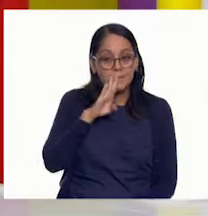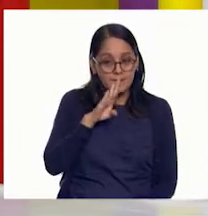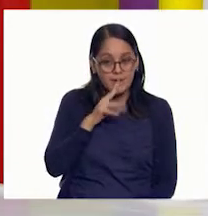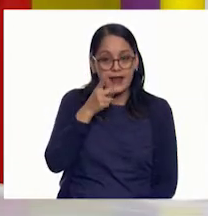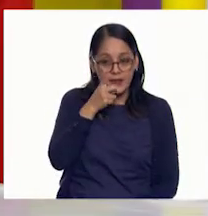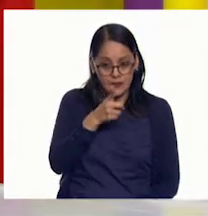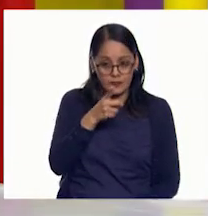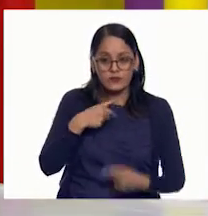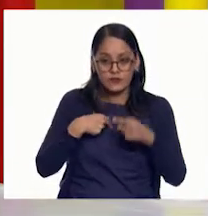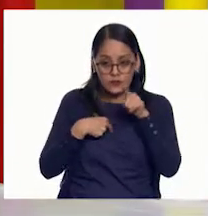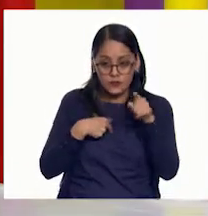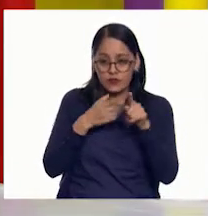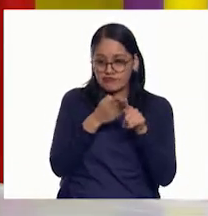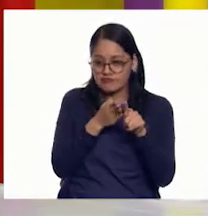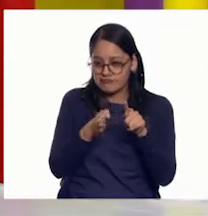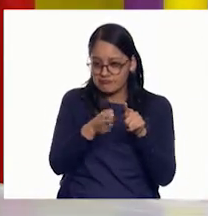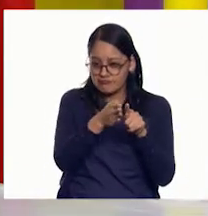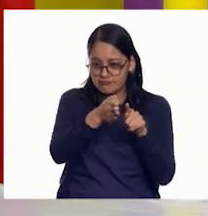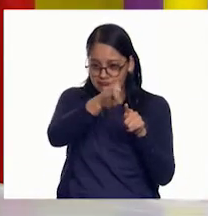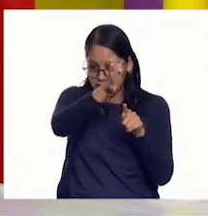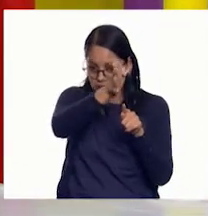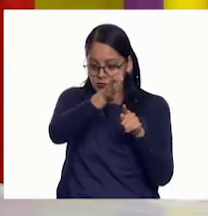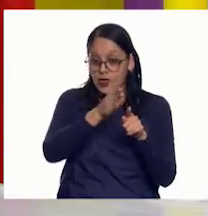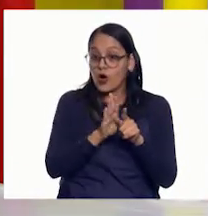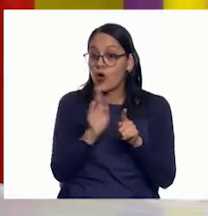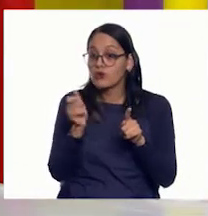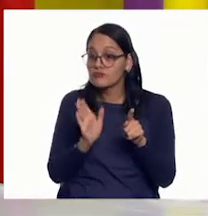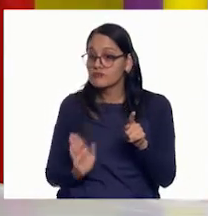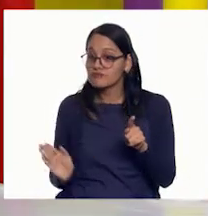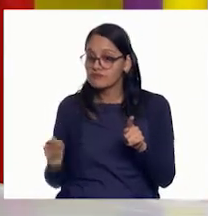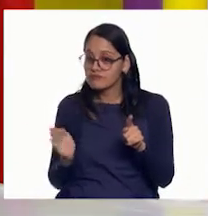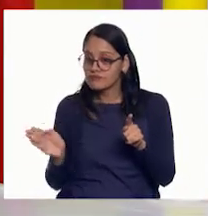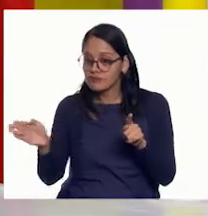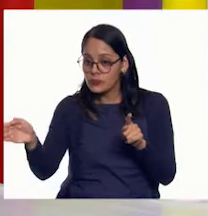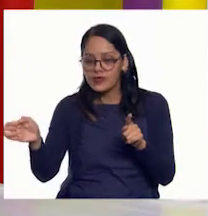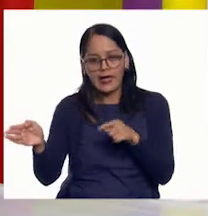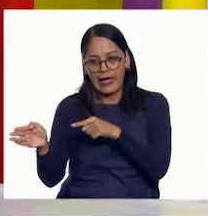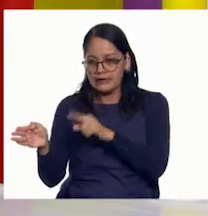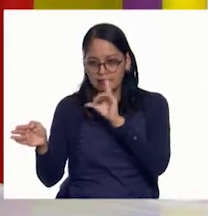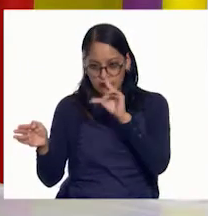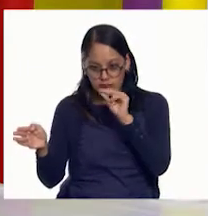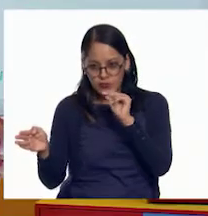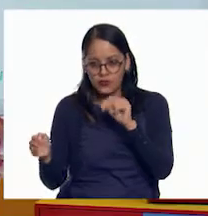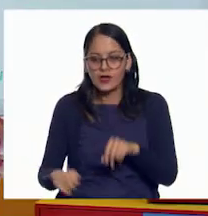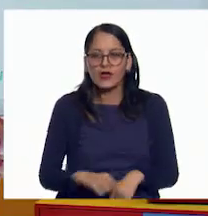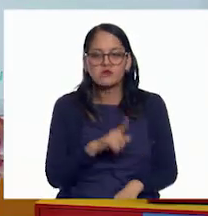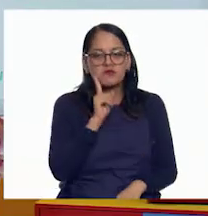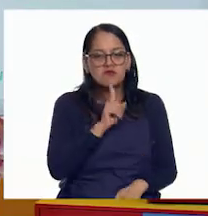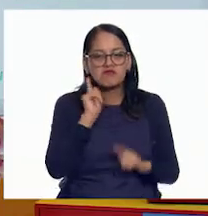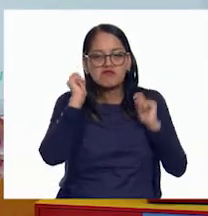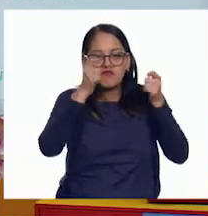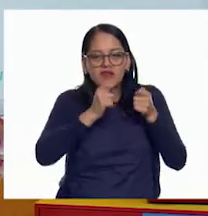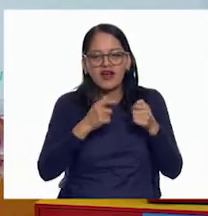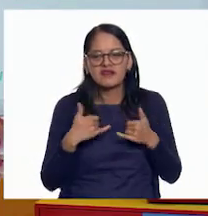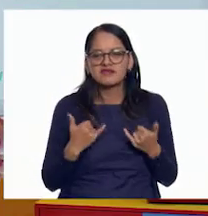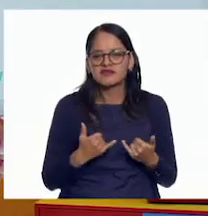camino seguro y que no tomara el atajo y atravesara el bosque. Ahí es donde desobedece a su mamá y entonces es el